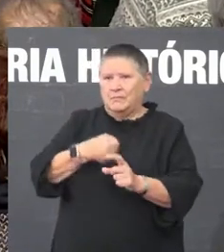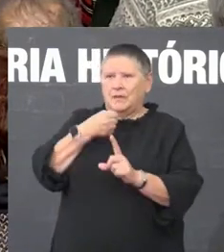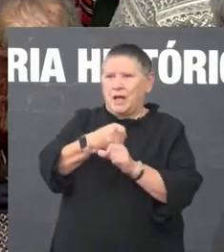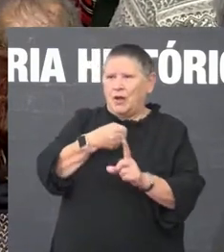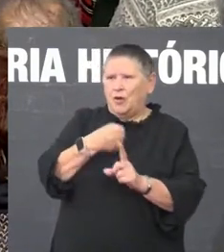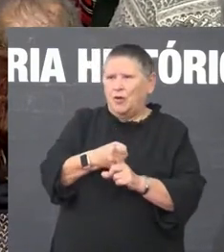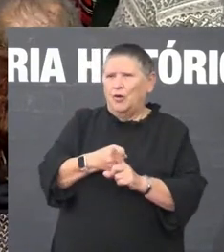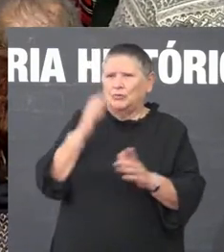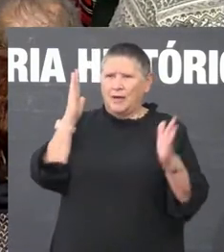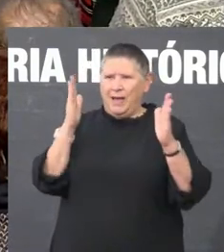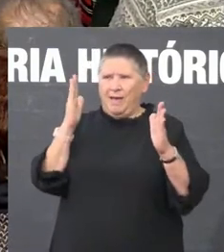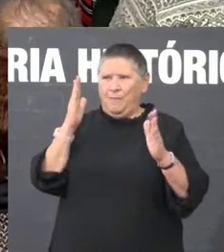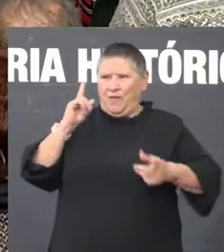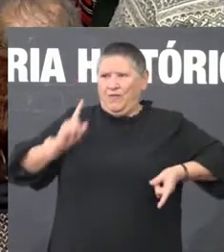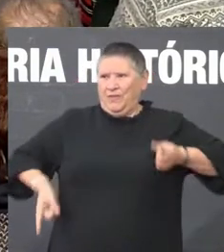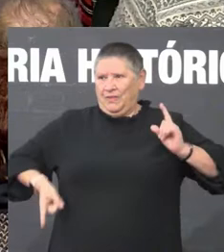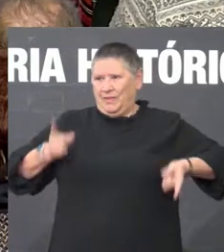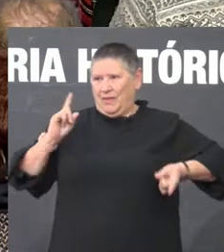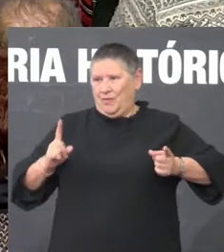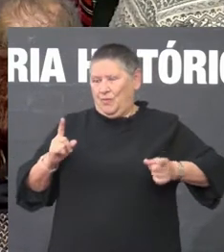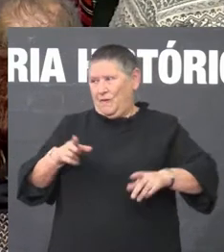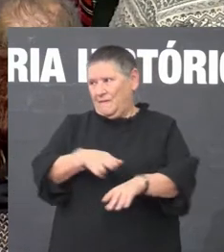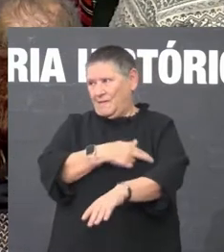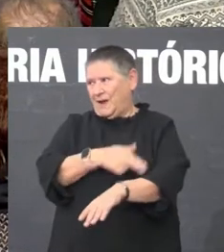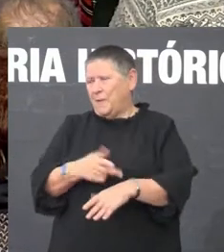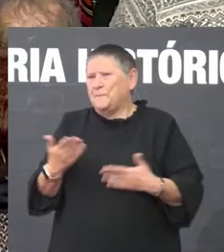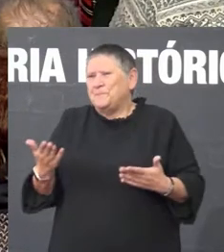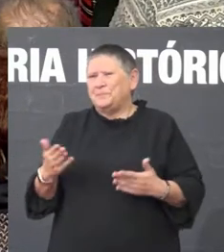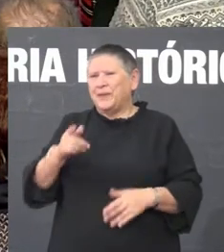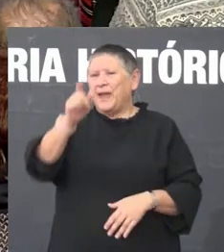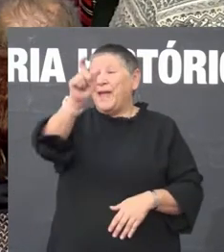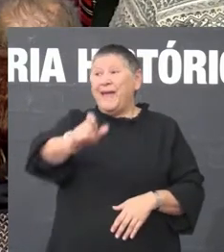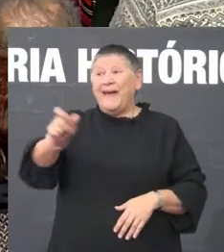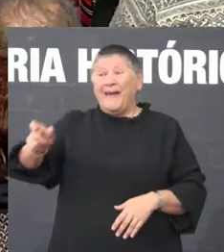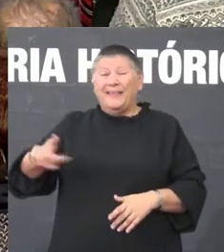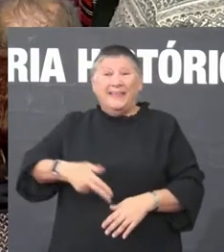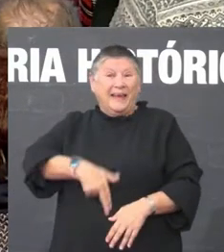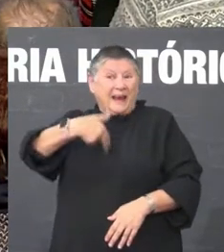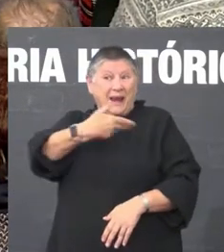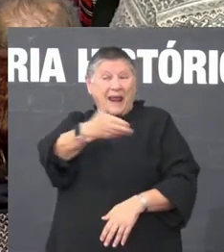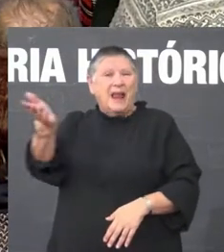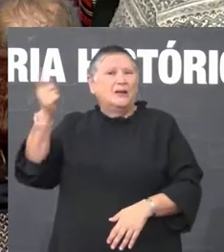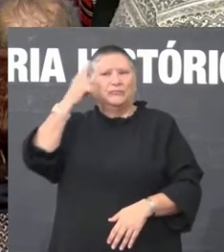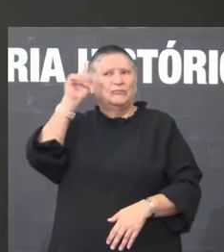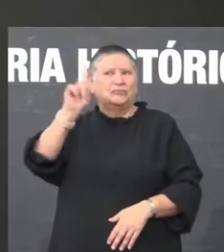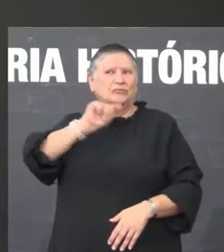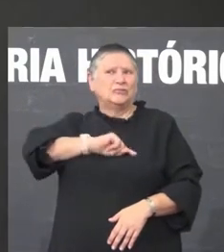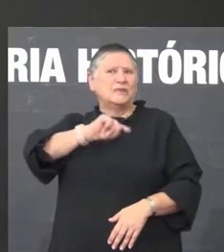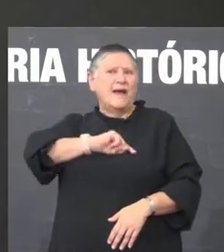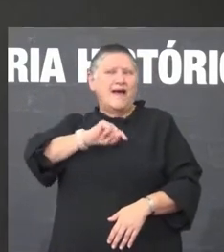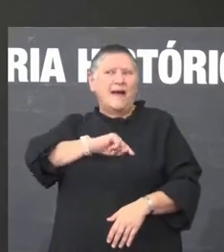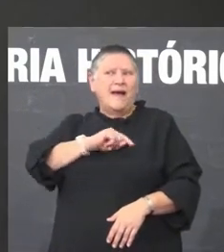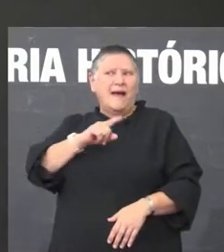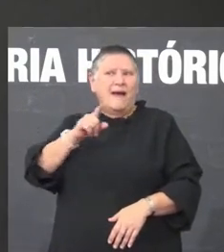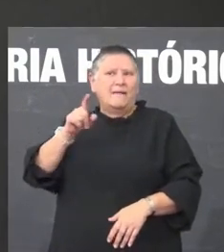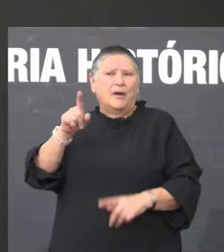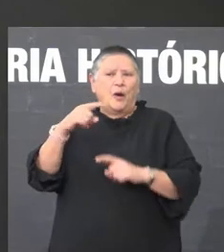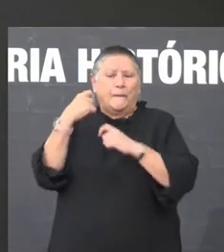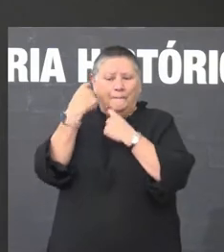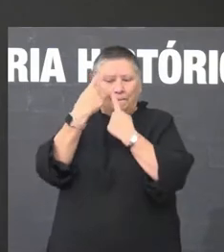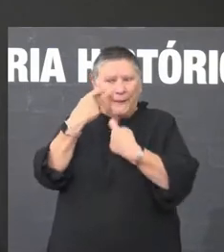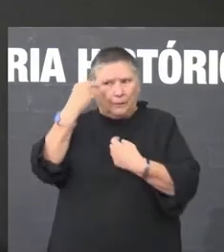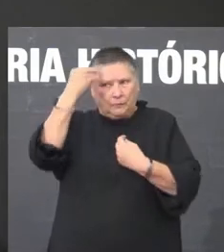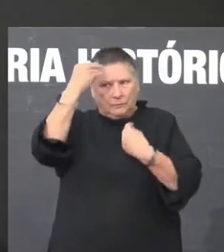yo creo que el público, que la gente en general no tiene conciencia de lo que fue. Ni se lo preguntan,